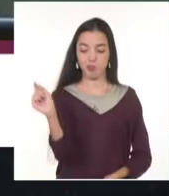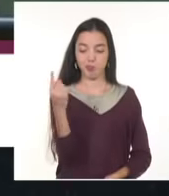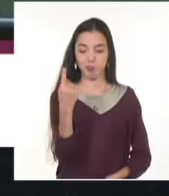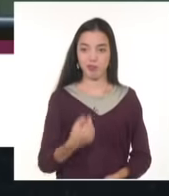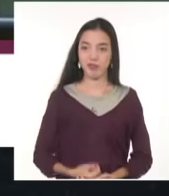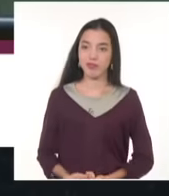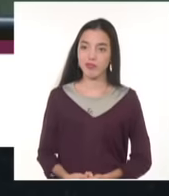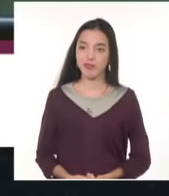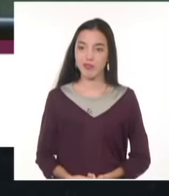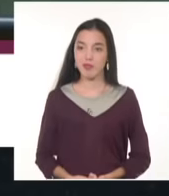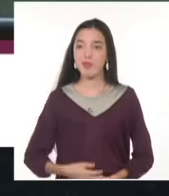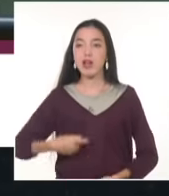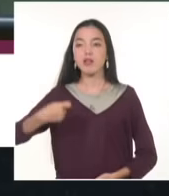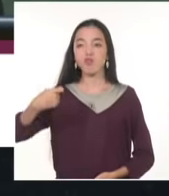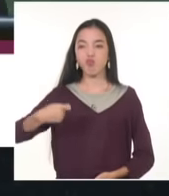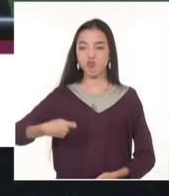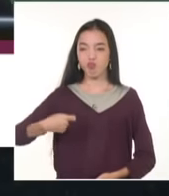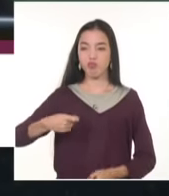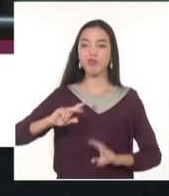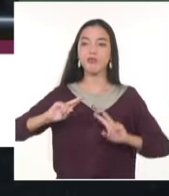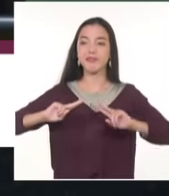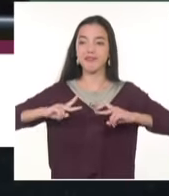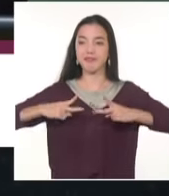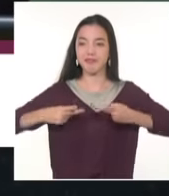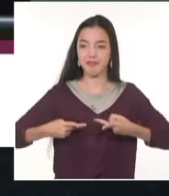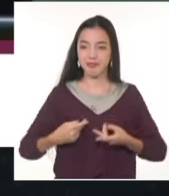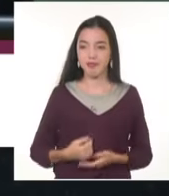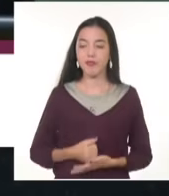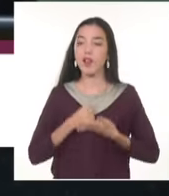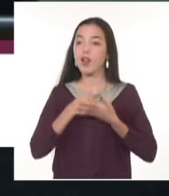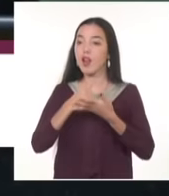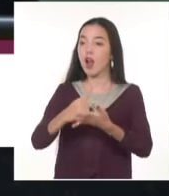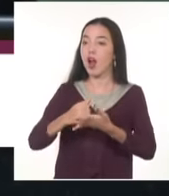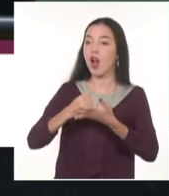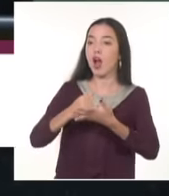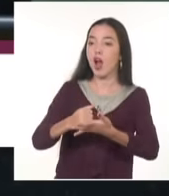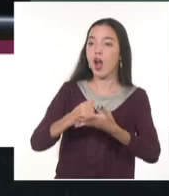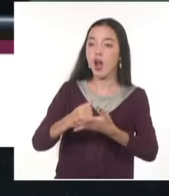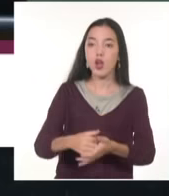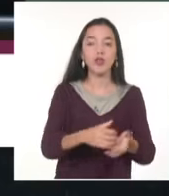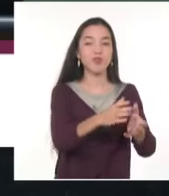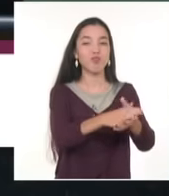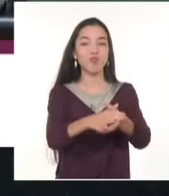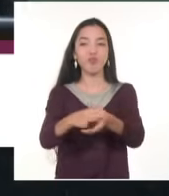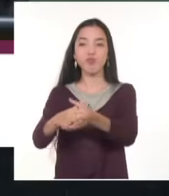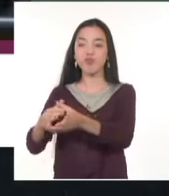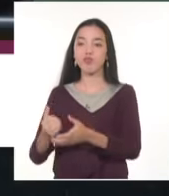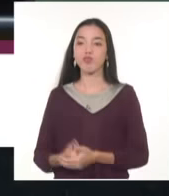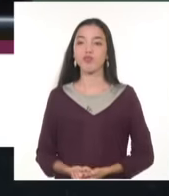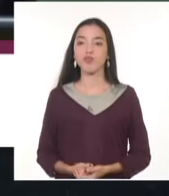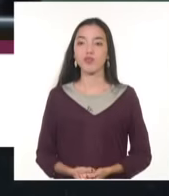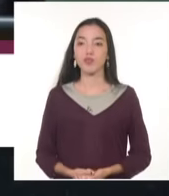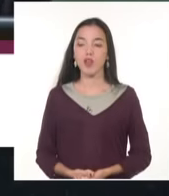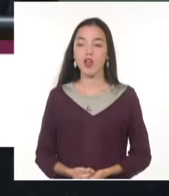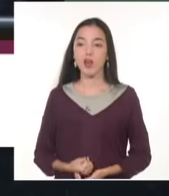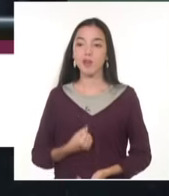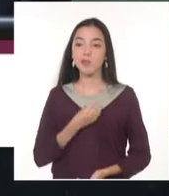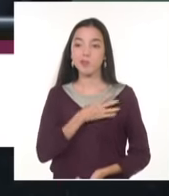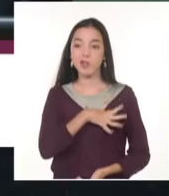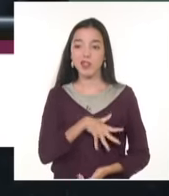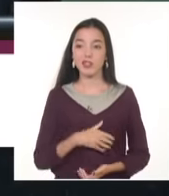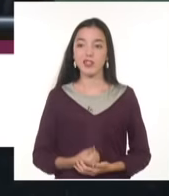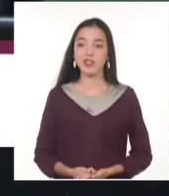ratificar la solidaridad y el apoyo de Cuba al hermano pueblo palestino, víctima de más de